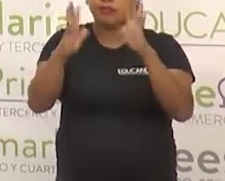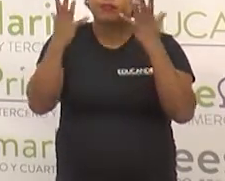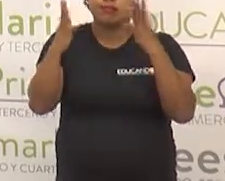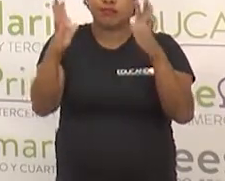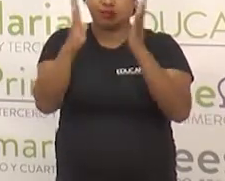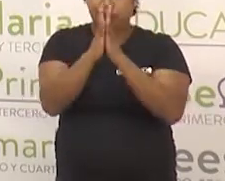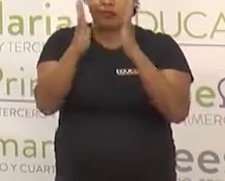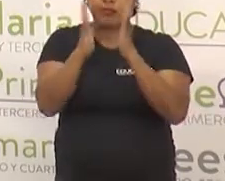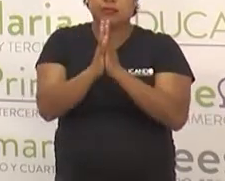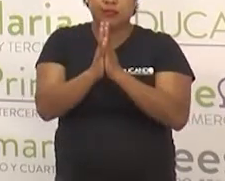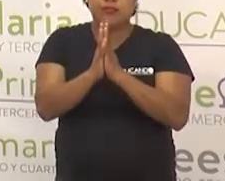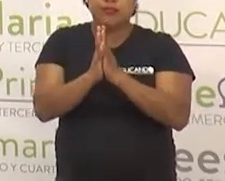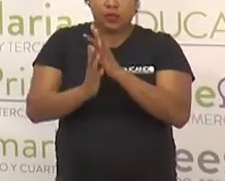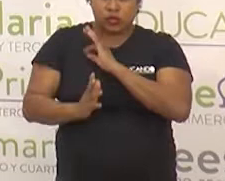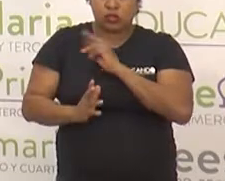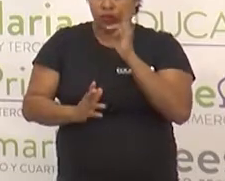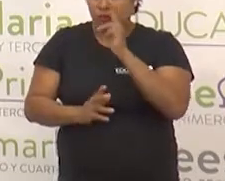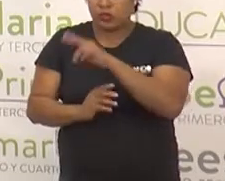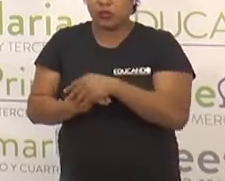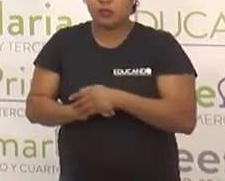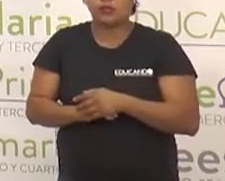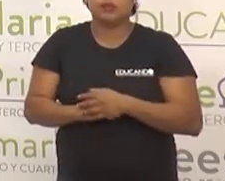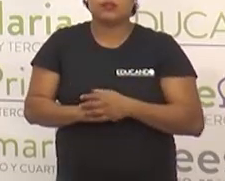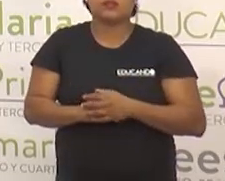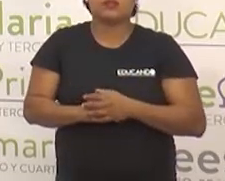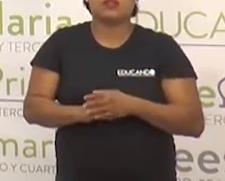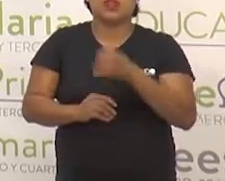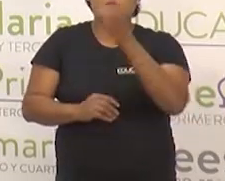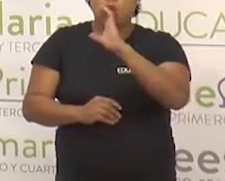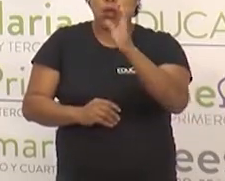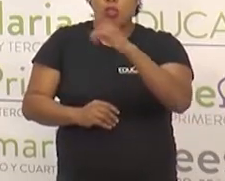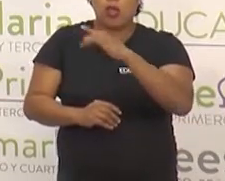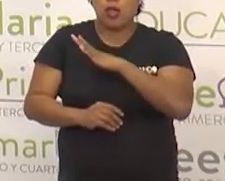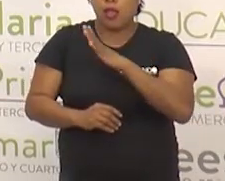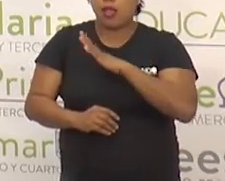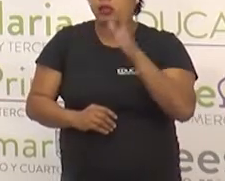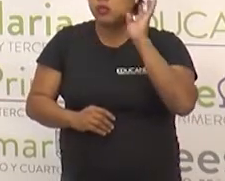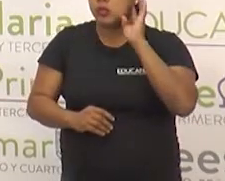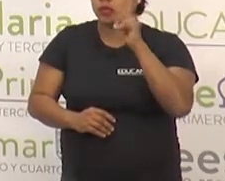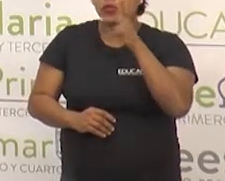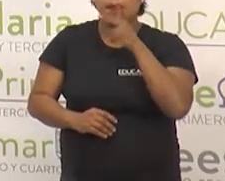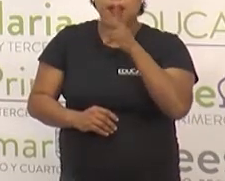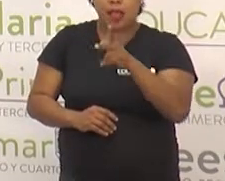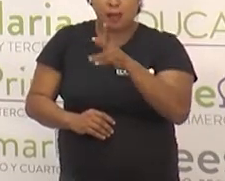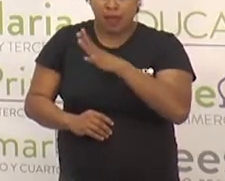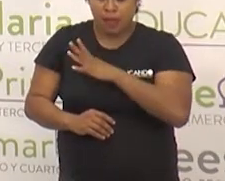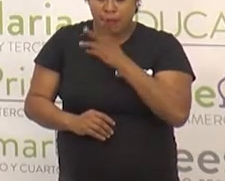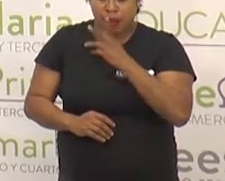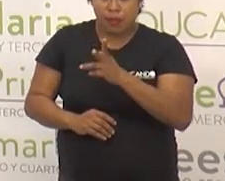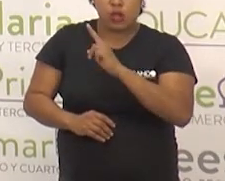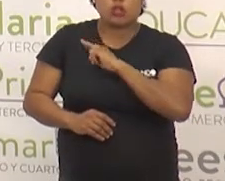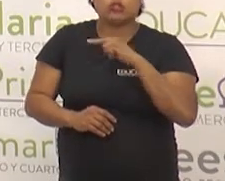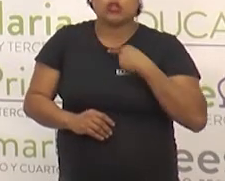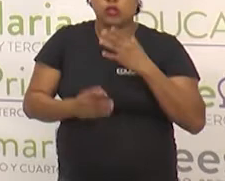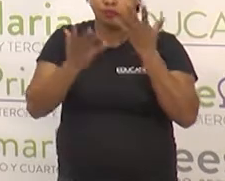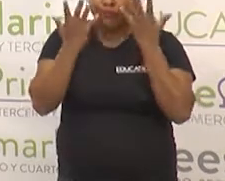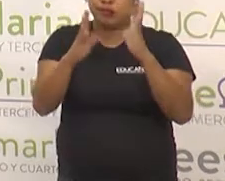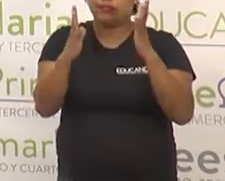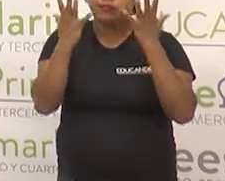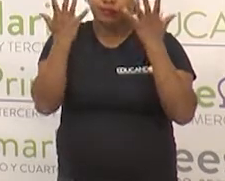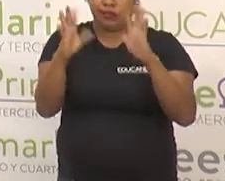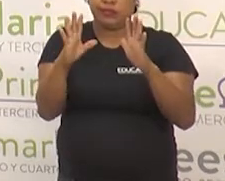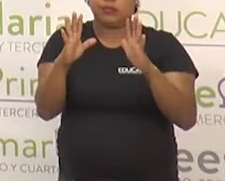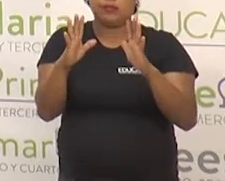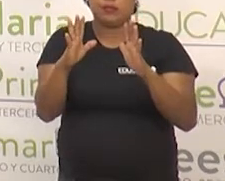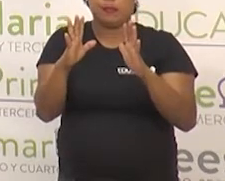aplaudiendo. Vamos a ver, cada vez que escuchemos una palabra, vamos a dar una